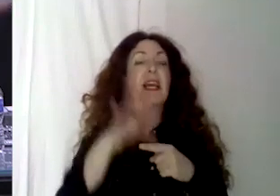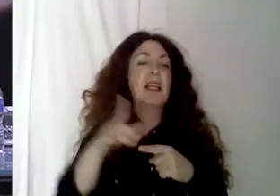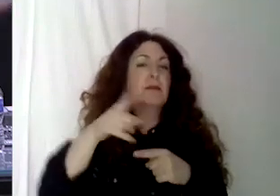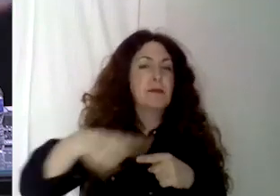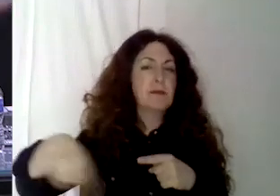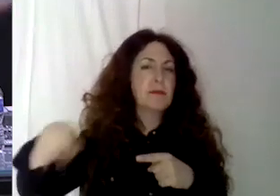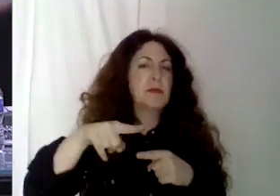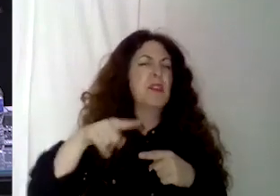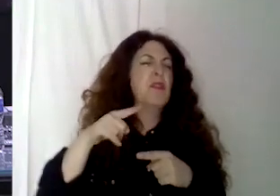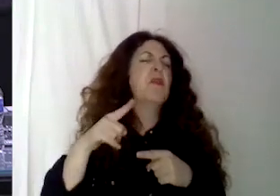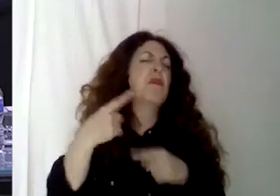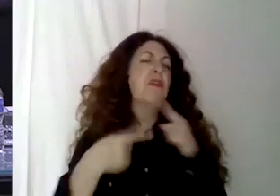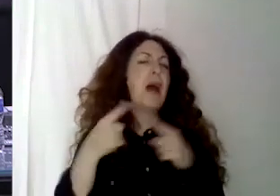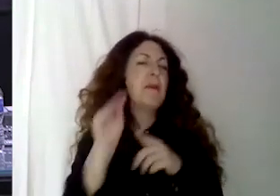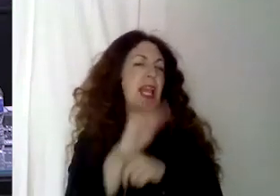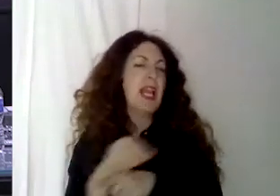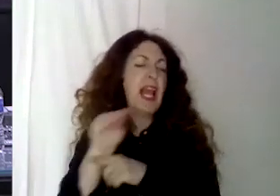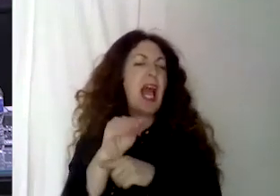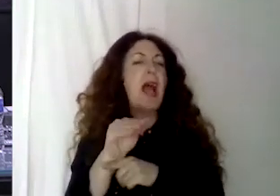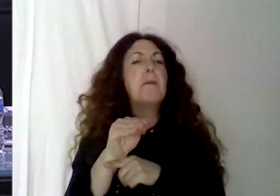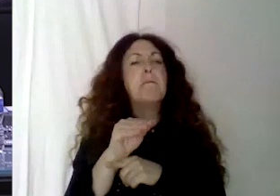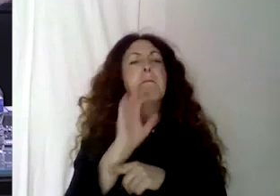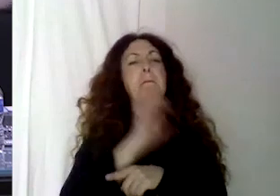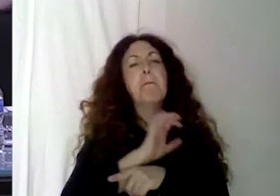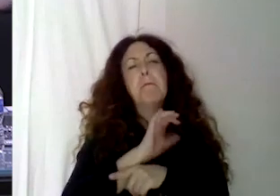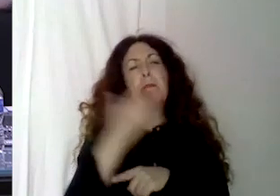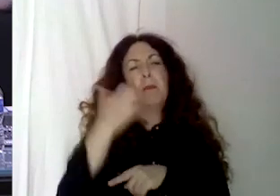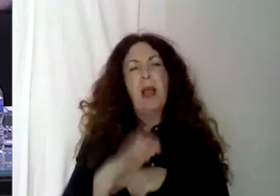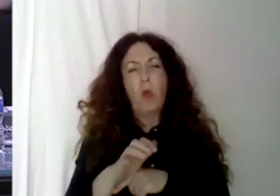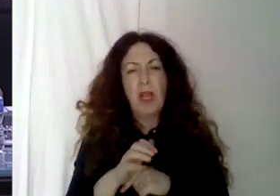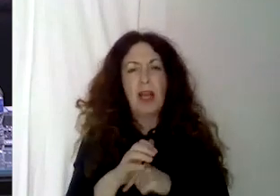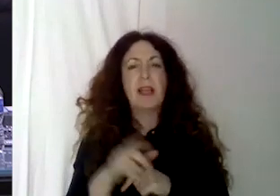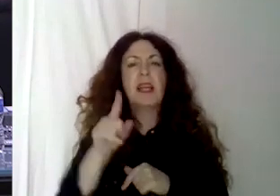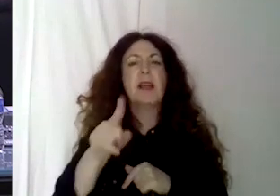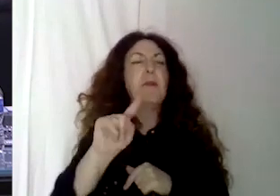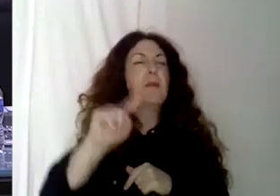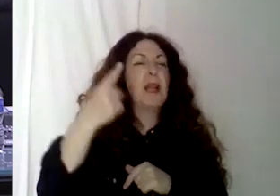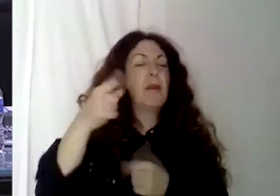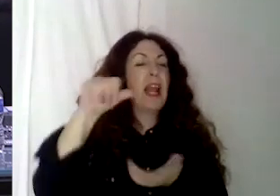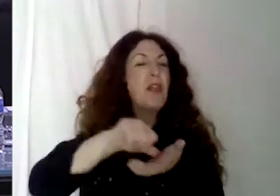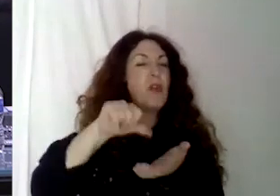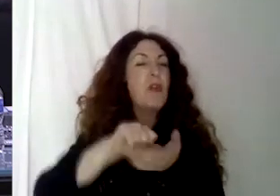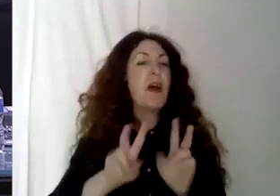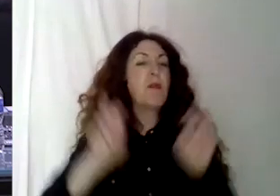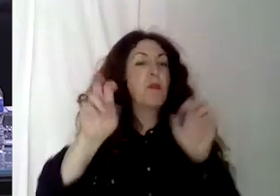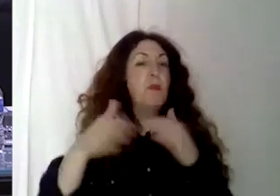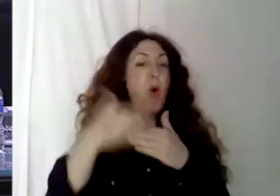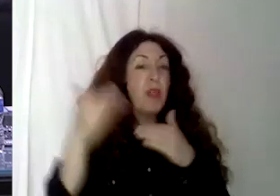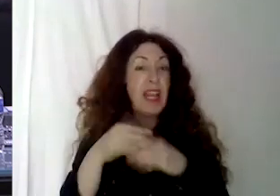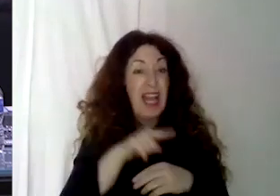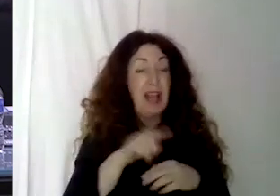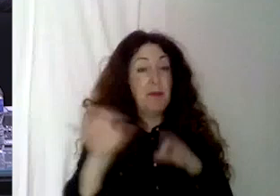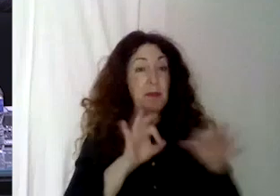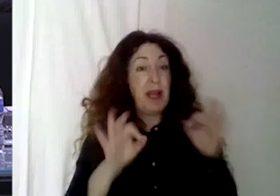familia peculiar. Crea la primera ciudad moderna, pero crea otras muchas cosas. Y va a Ferrara a casarse con la última